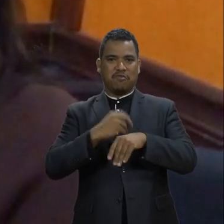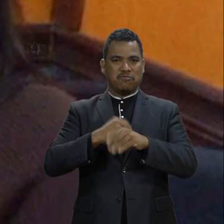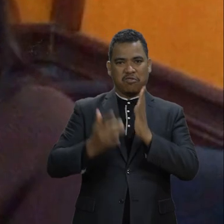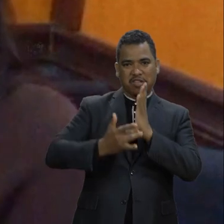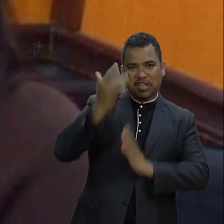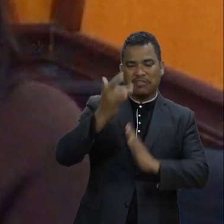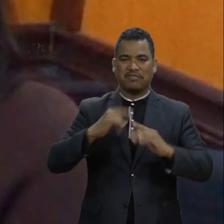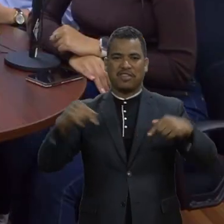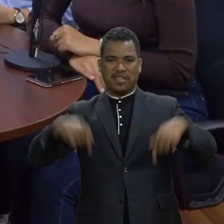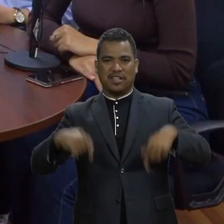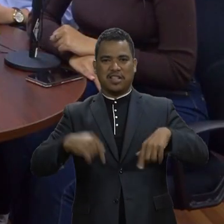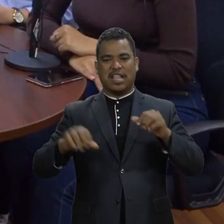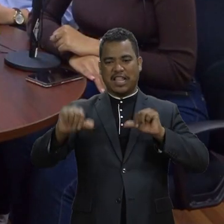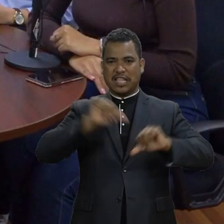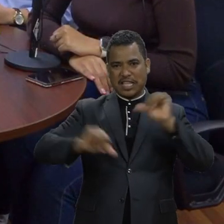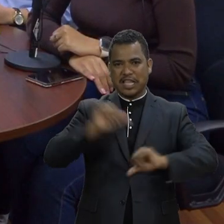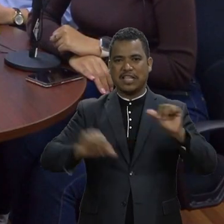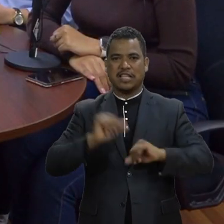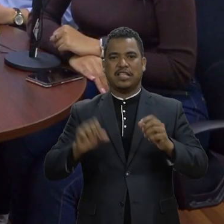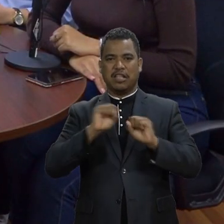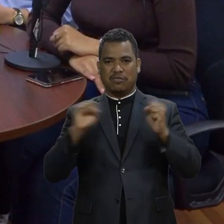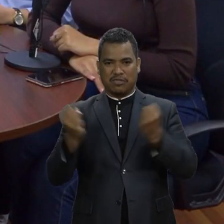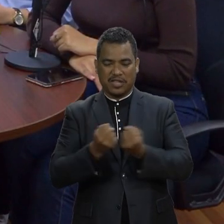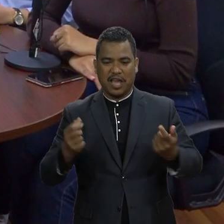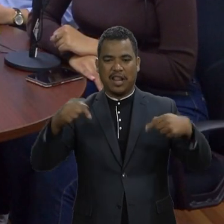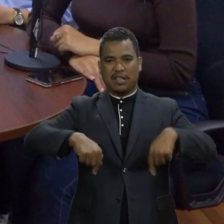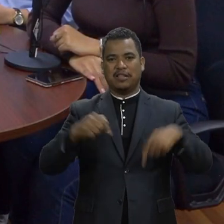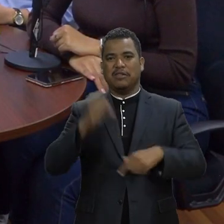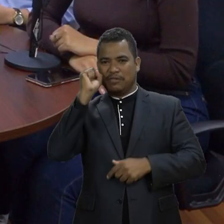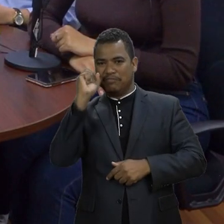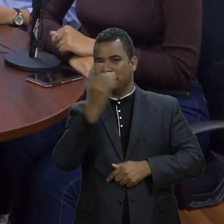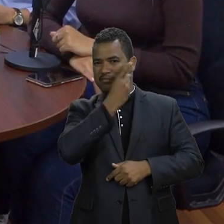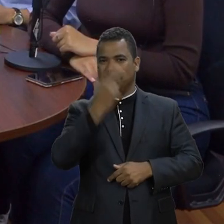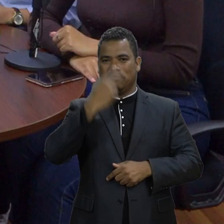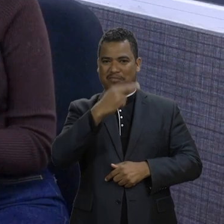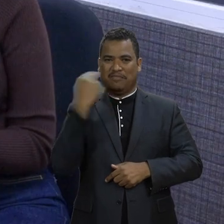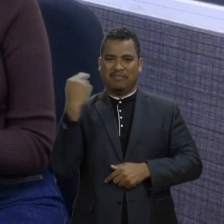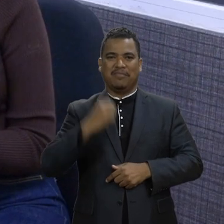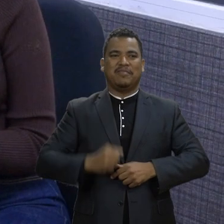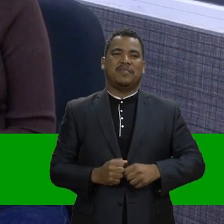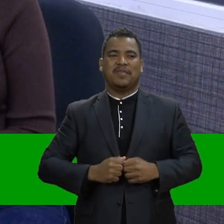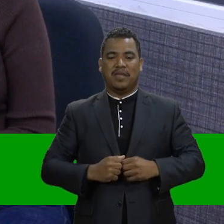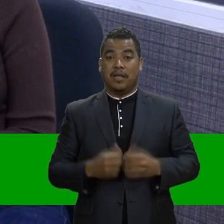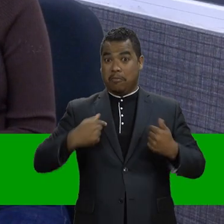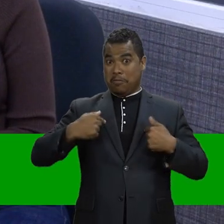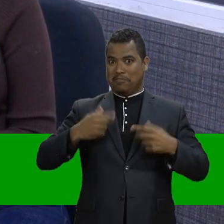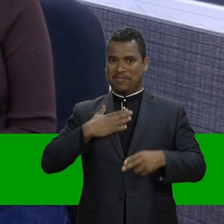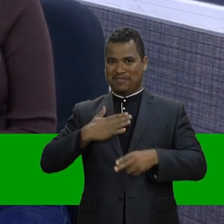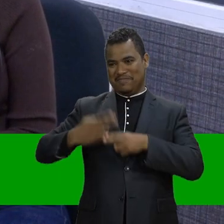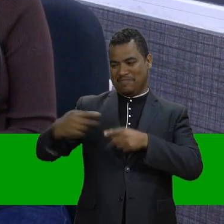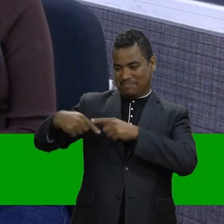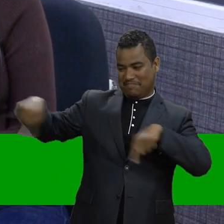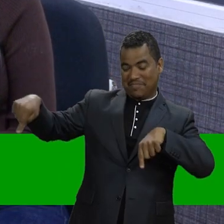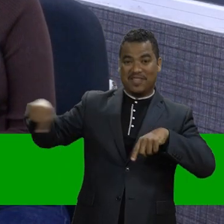nuestra Facultad de Ciencias Sociales y de la Comunicación de la Universidad Católica Santo Domingo. Hola, ¿qué tal? Mi nombre es John Alcántara y aquí estaremos en